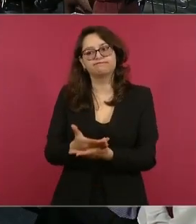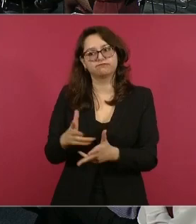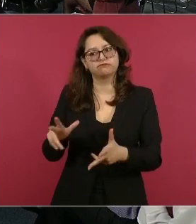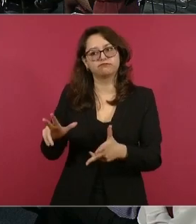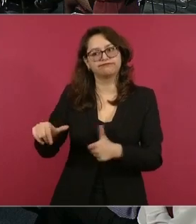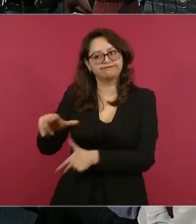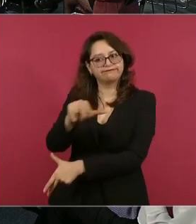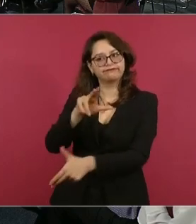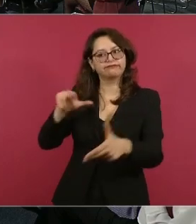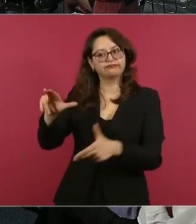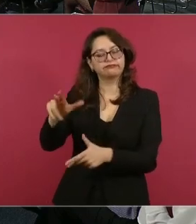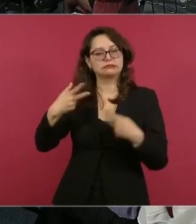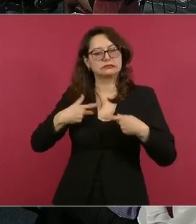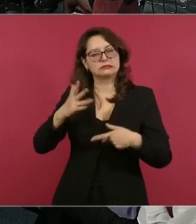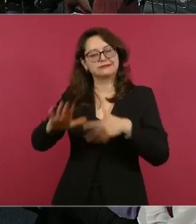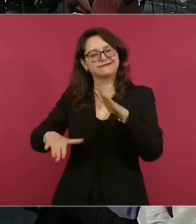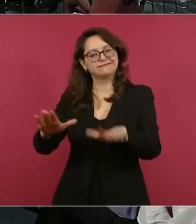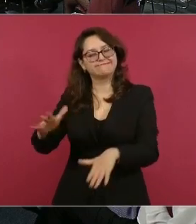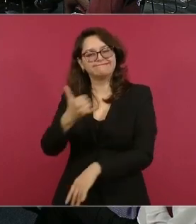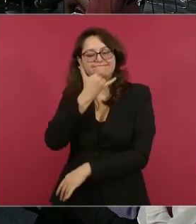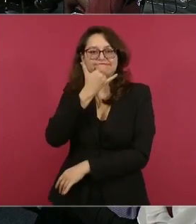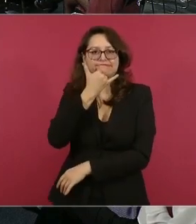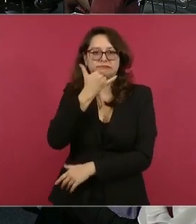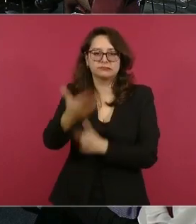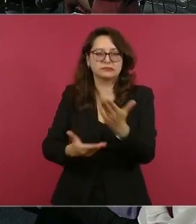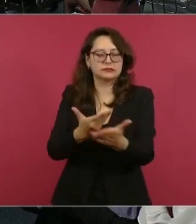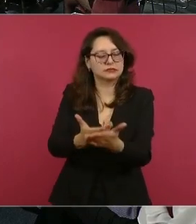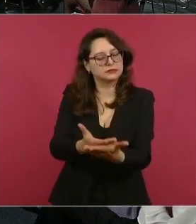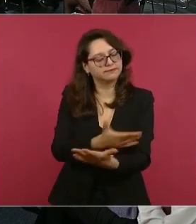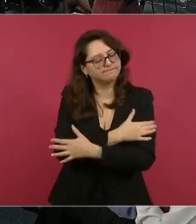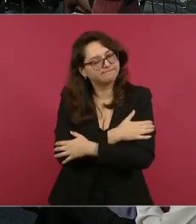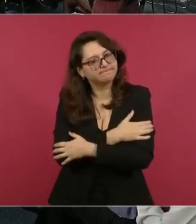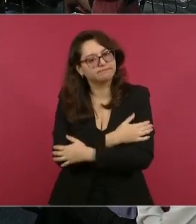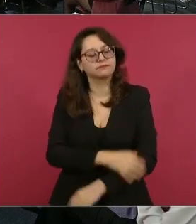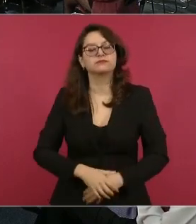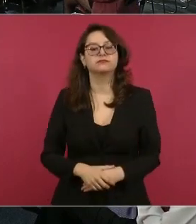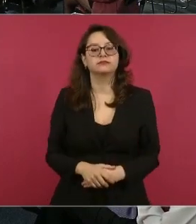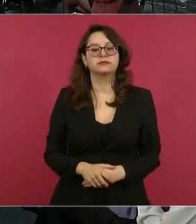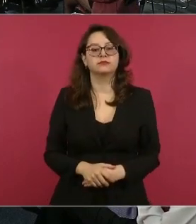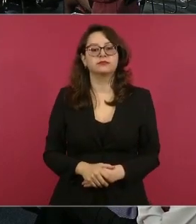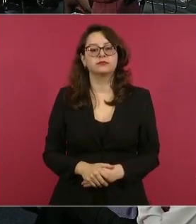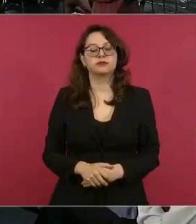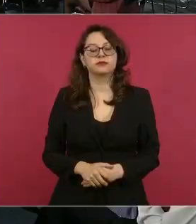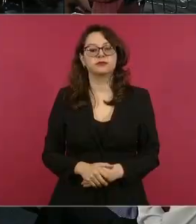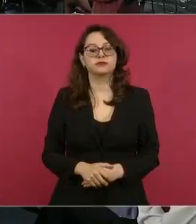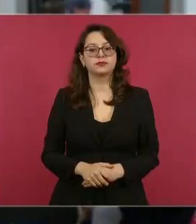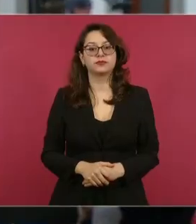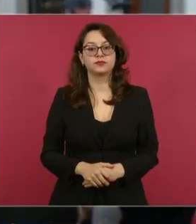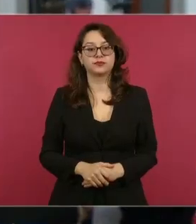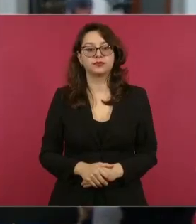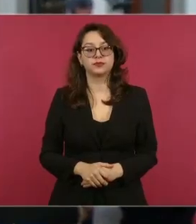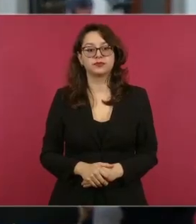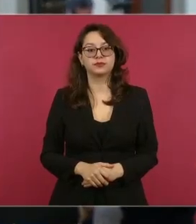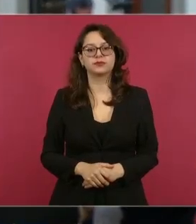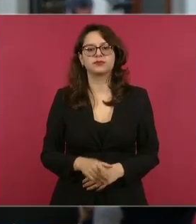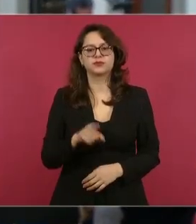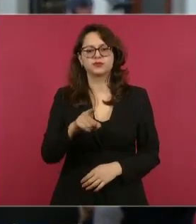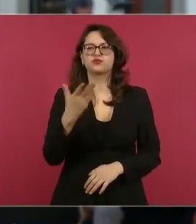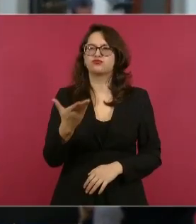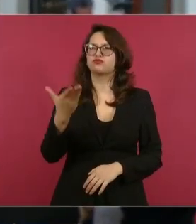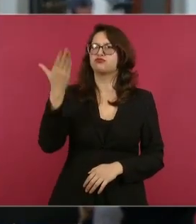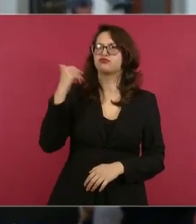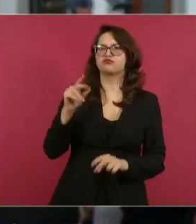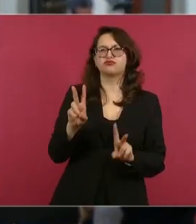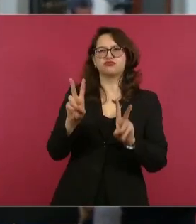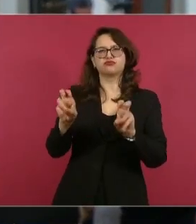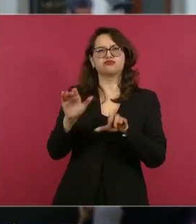el huracán. Hace poco, recién usted hablaba del expolio español y me recordó que